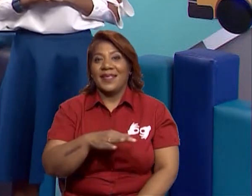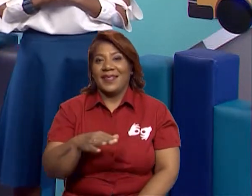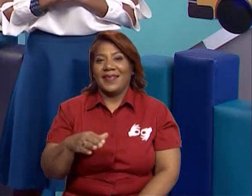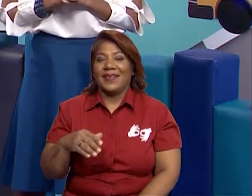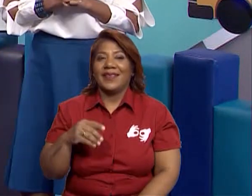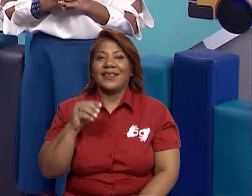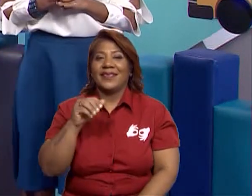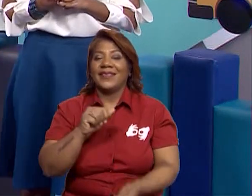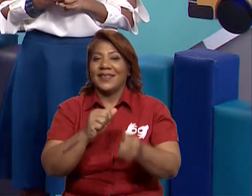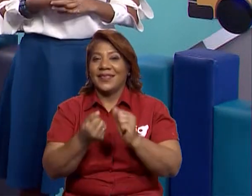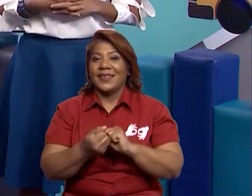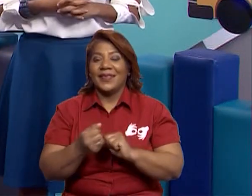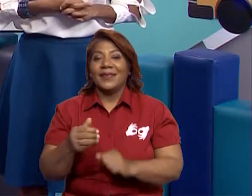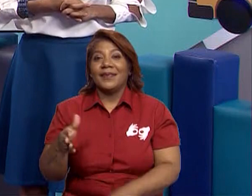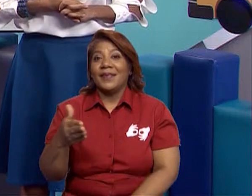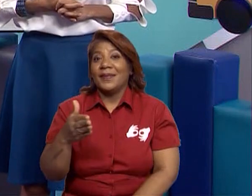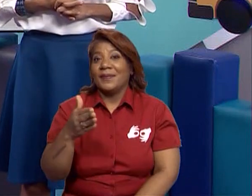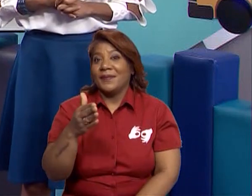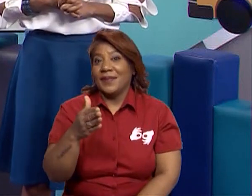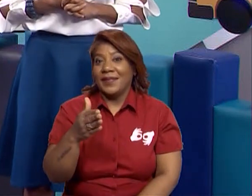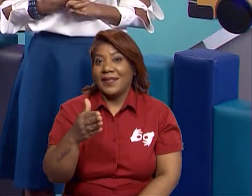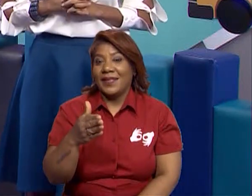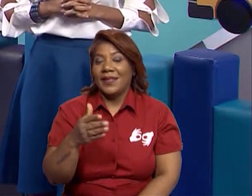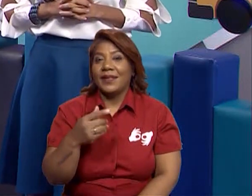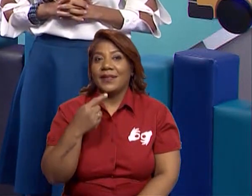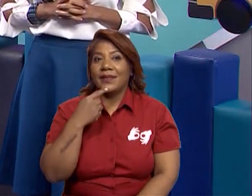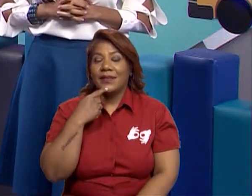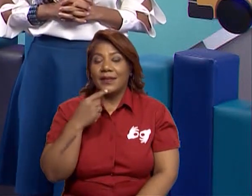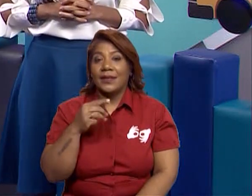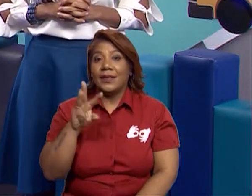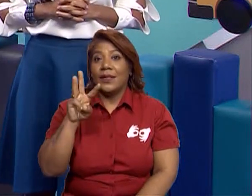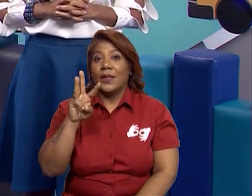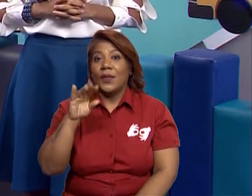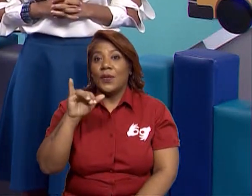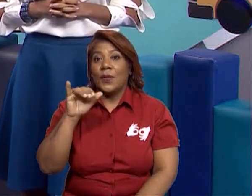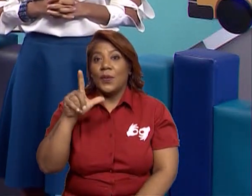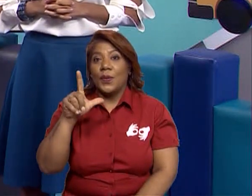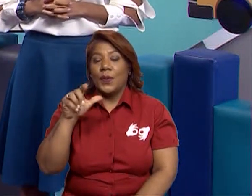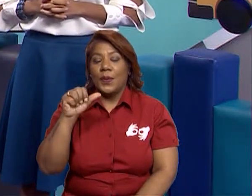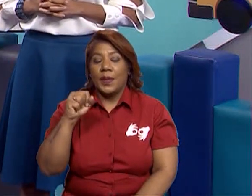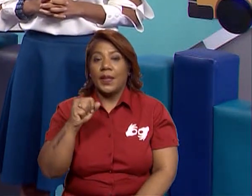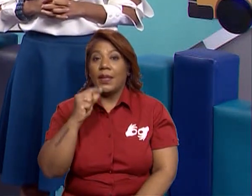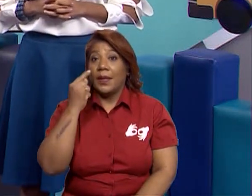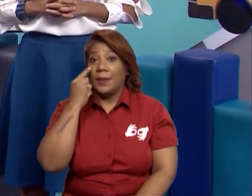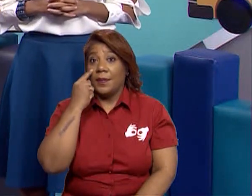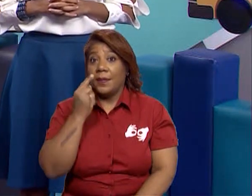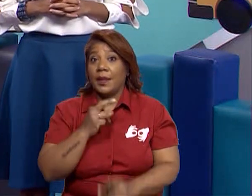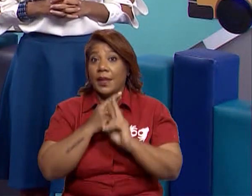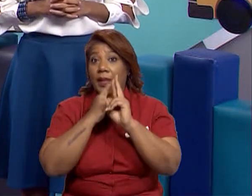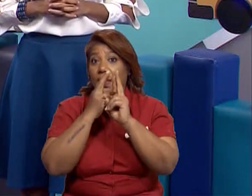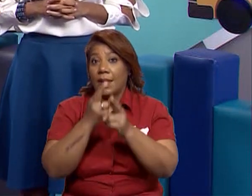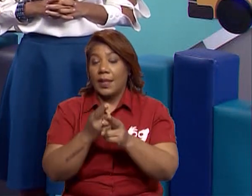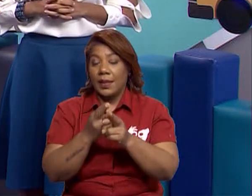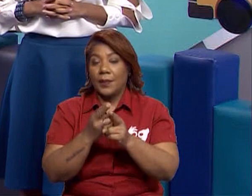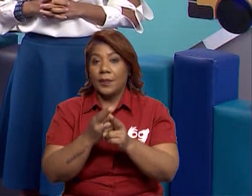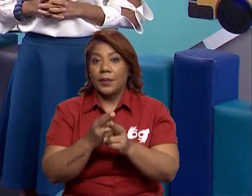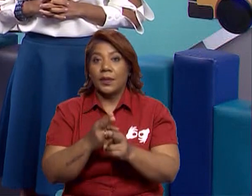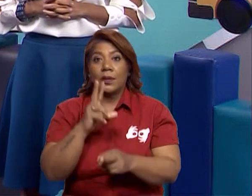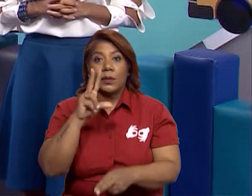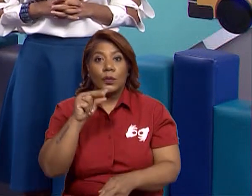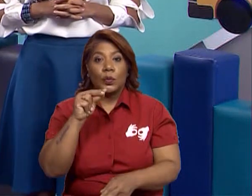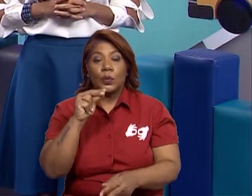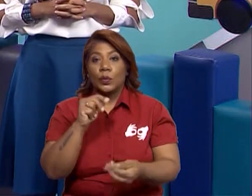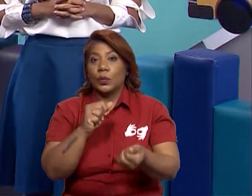maestro. Así es. William, para tu respuesta, claro que pon mucha atención. No